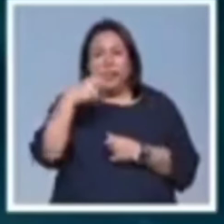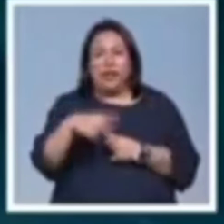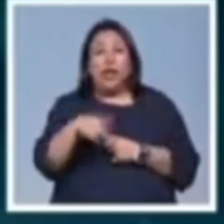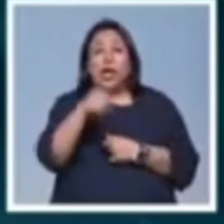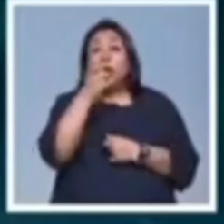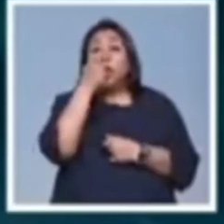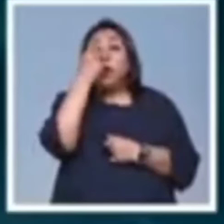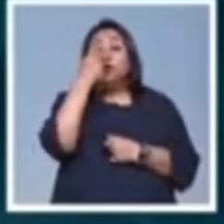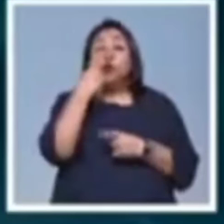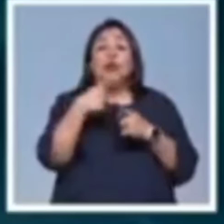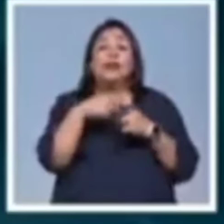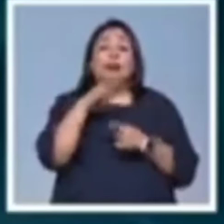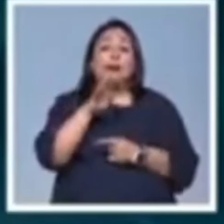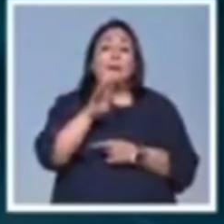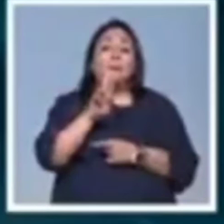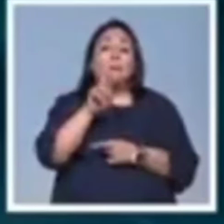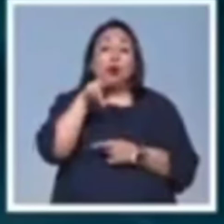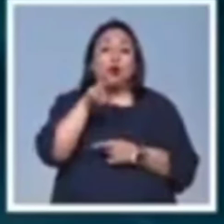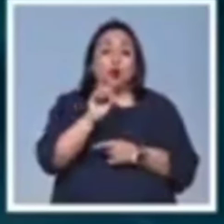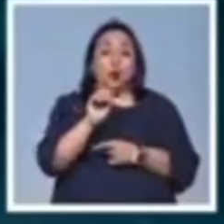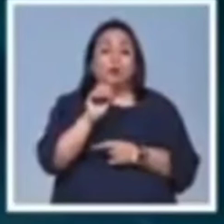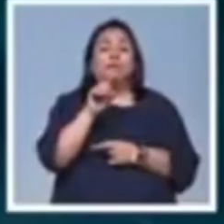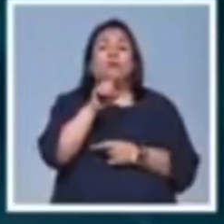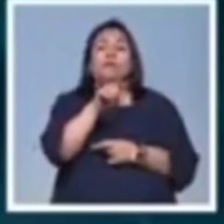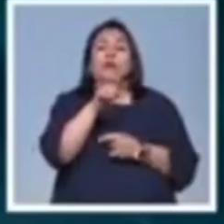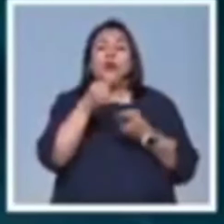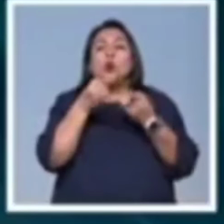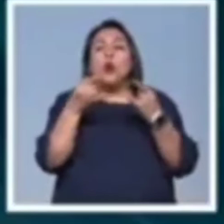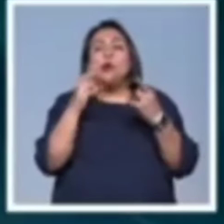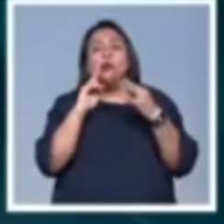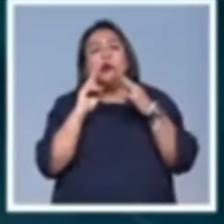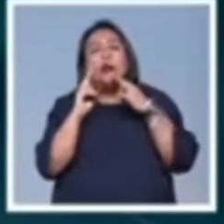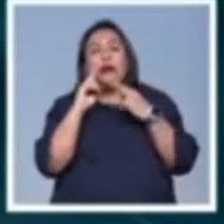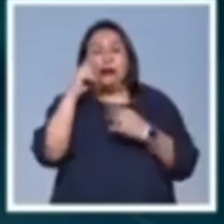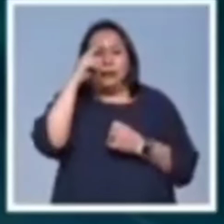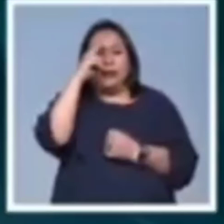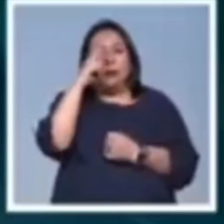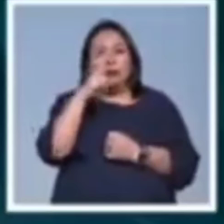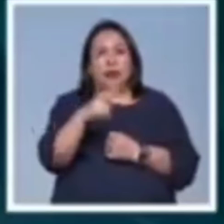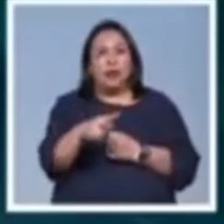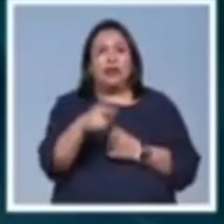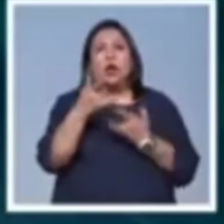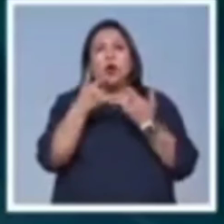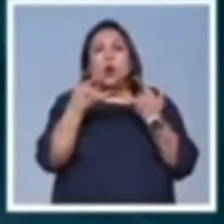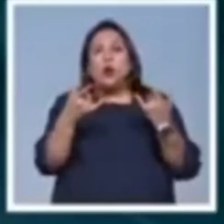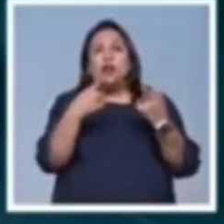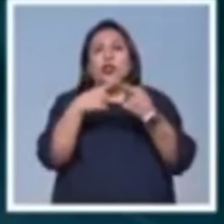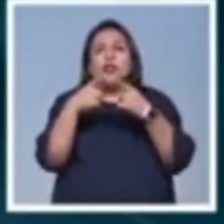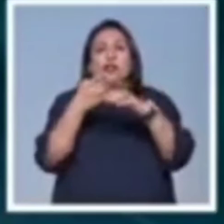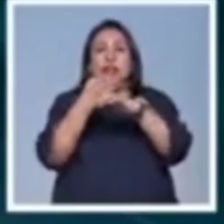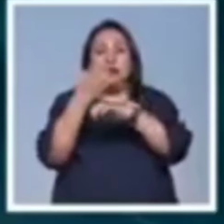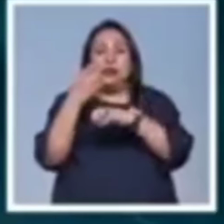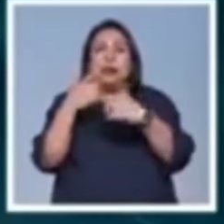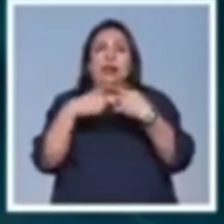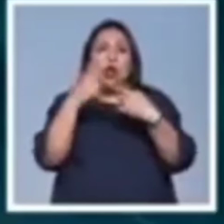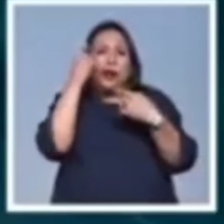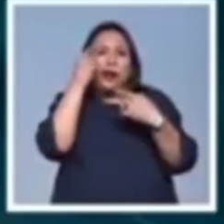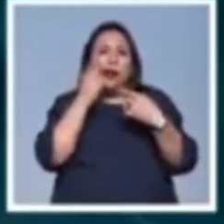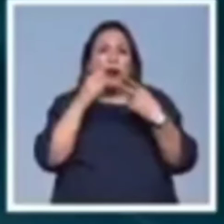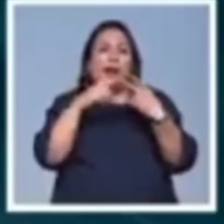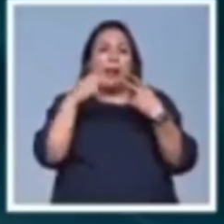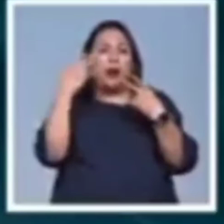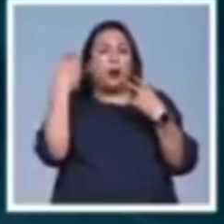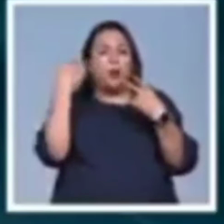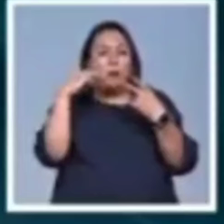del autor Bruno Traven, que es este cuentos, narrativa mexicana. Trae cuentos de varios estados de la República, como Guerrero,